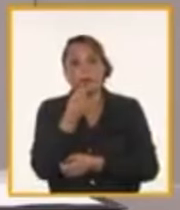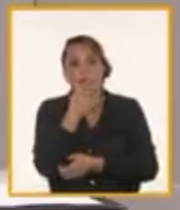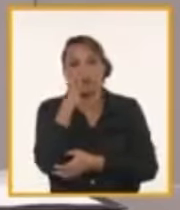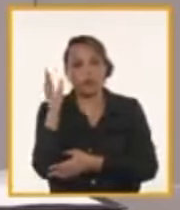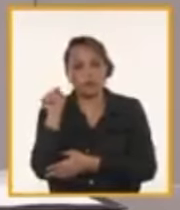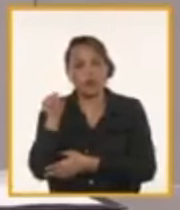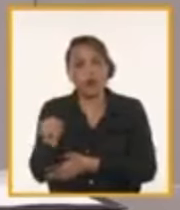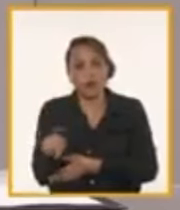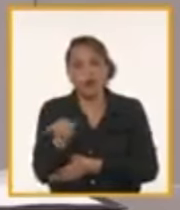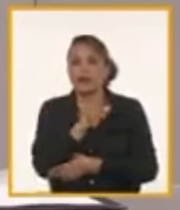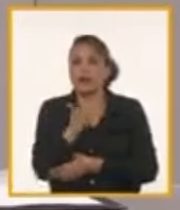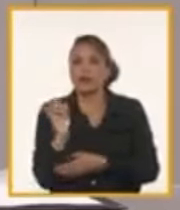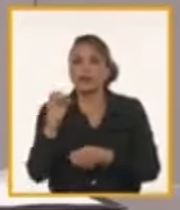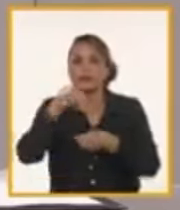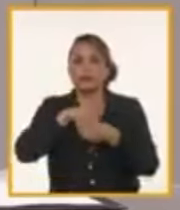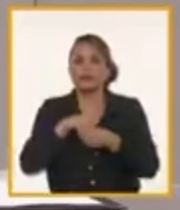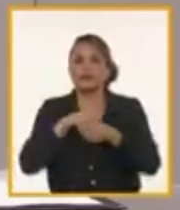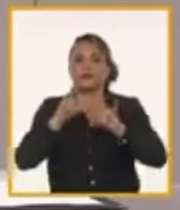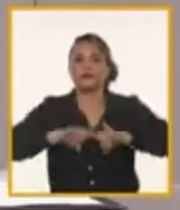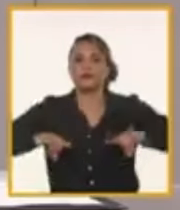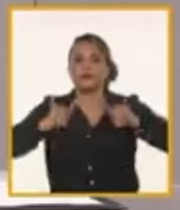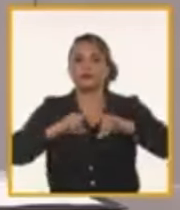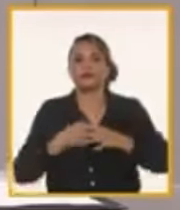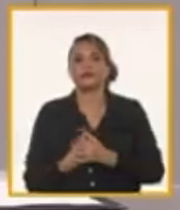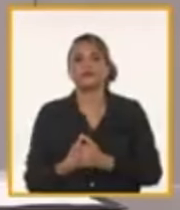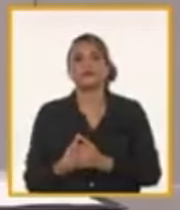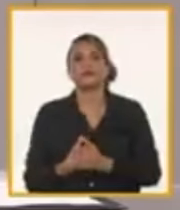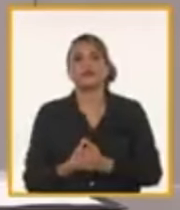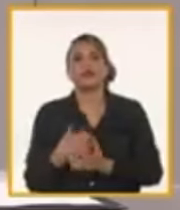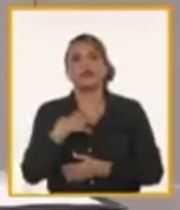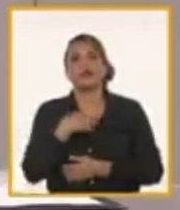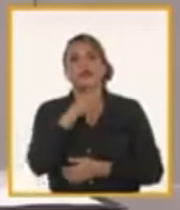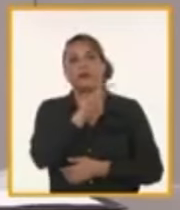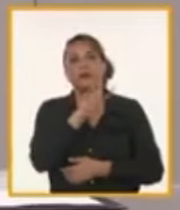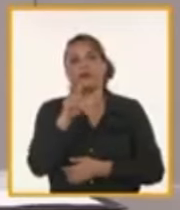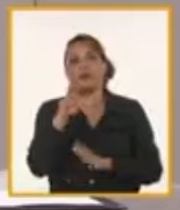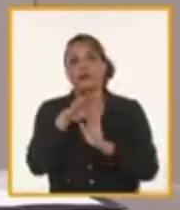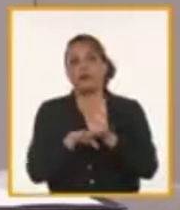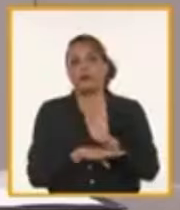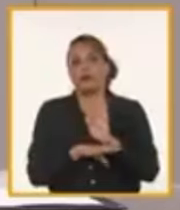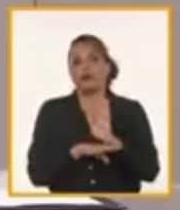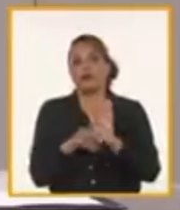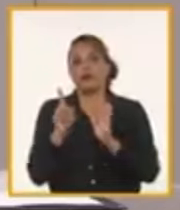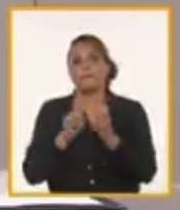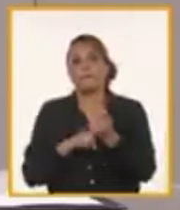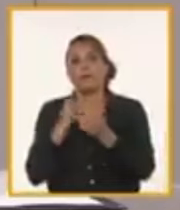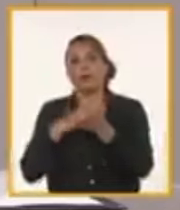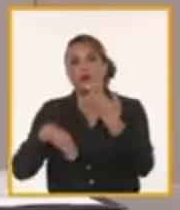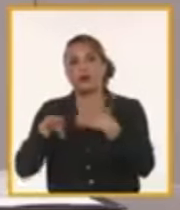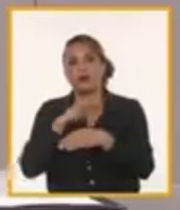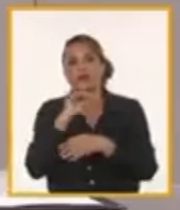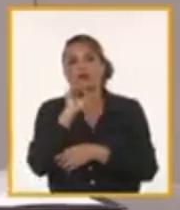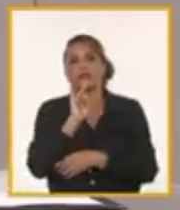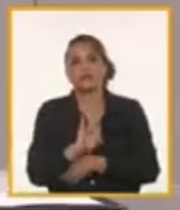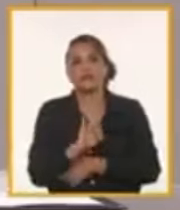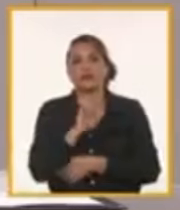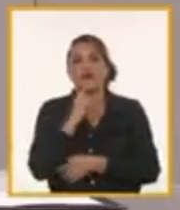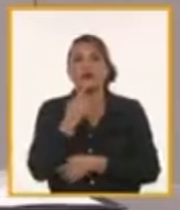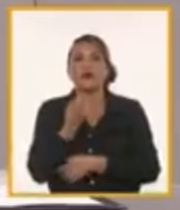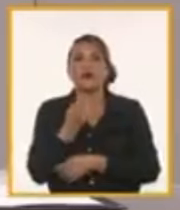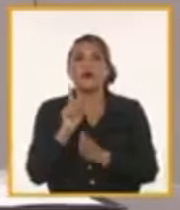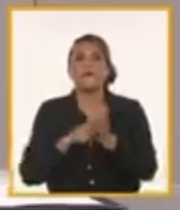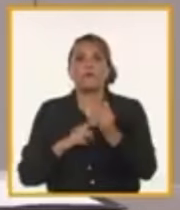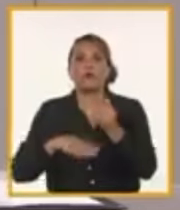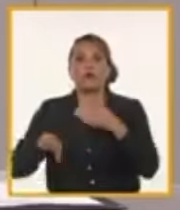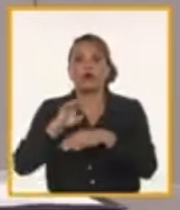nuestra institución Y tenemos 22 programas de pregrado y siete programas de ciclo corto y dos programas de posgrado en este en este caso